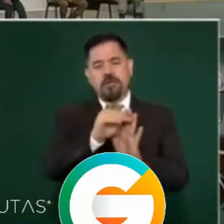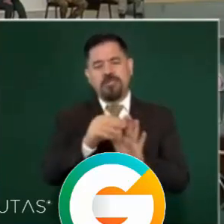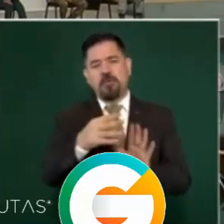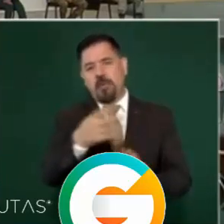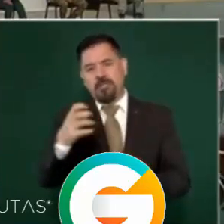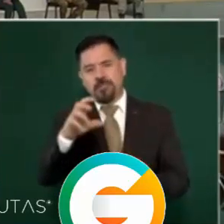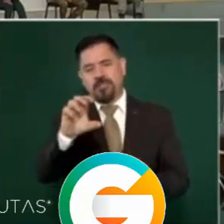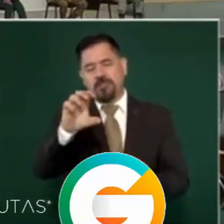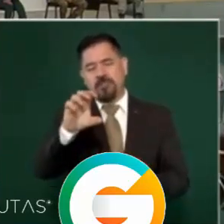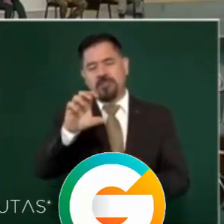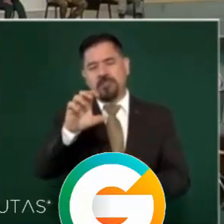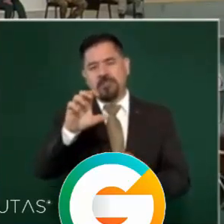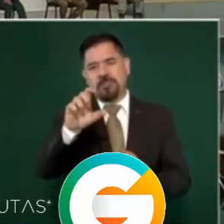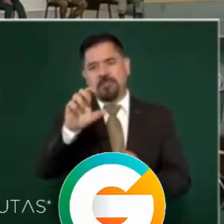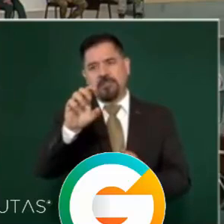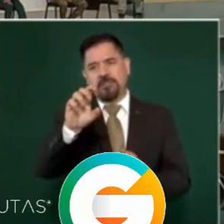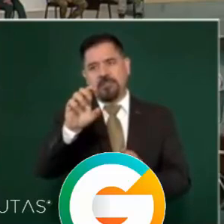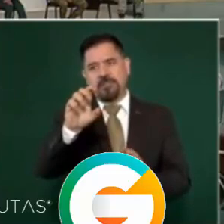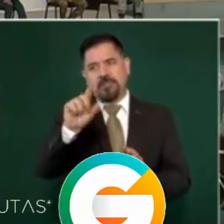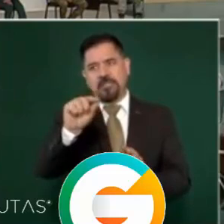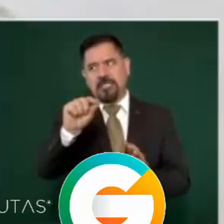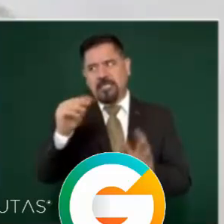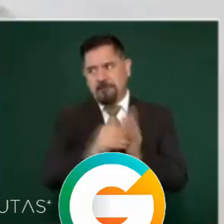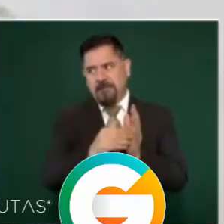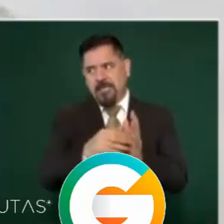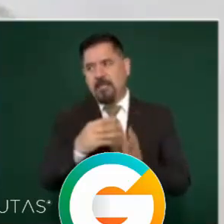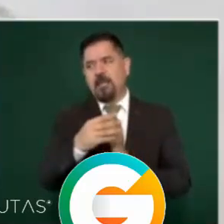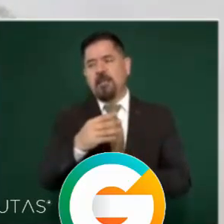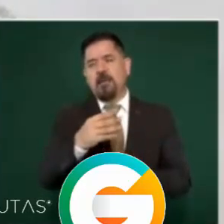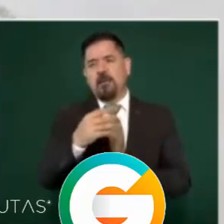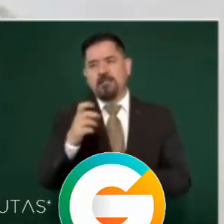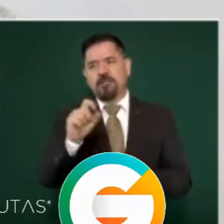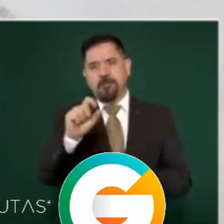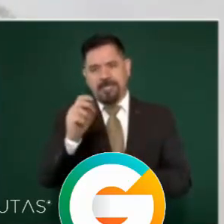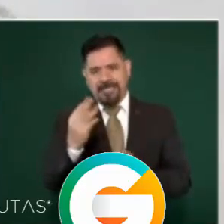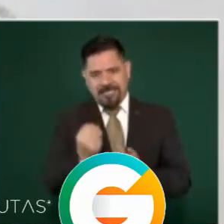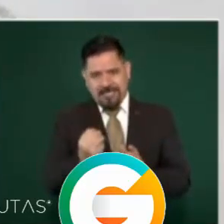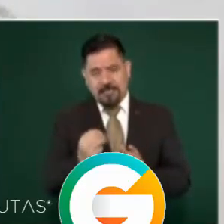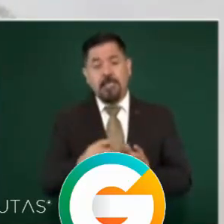2.407.163 pastillas y en lo que va de la administración,